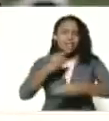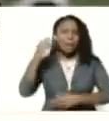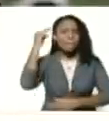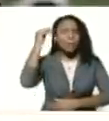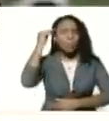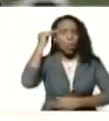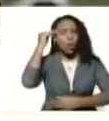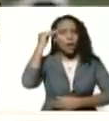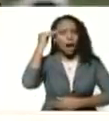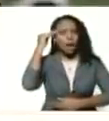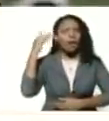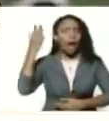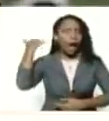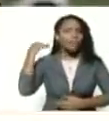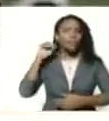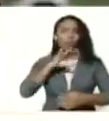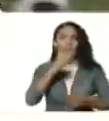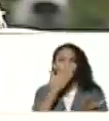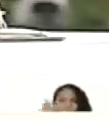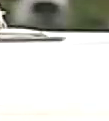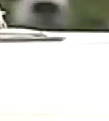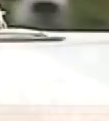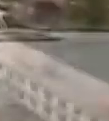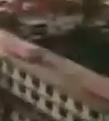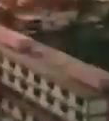memoria. Ernesto Villegas, adelante.